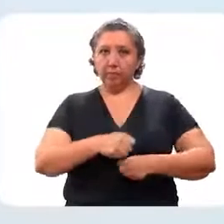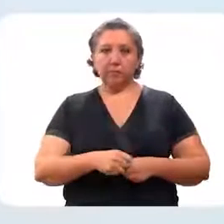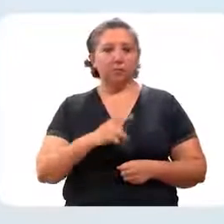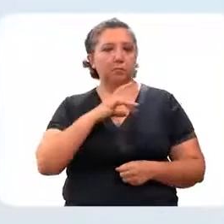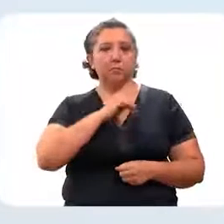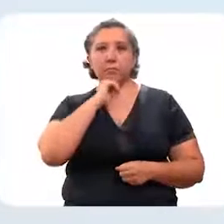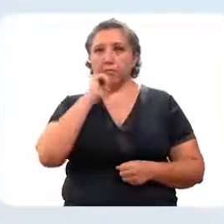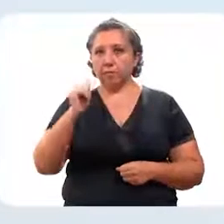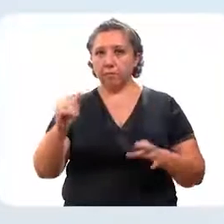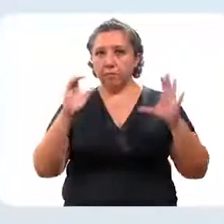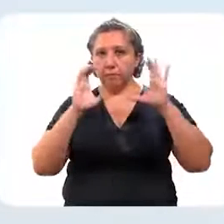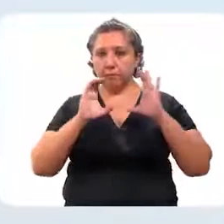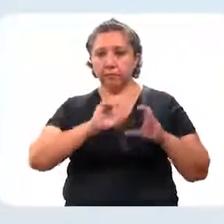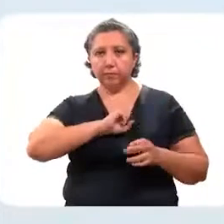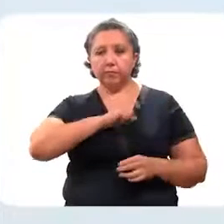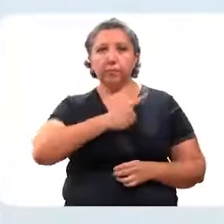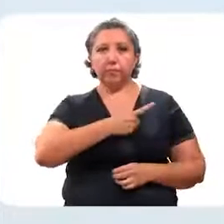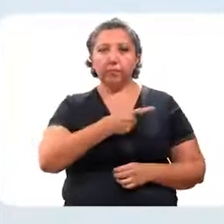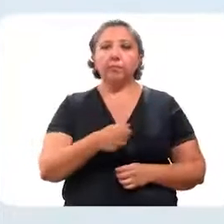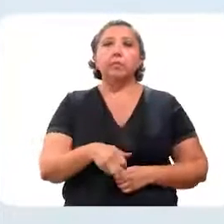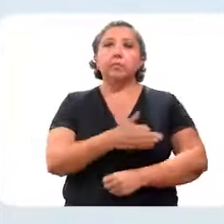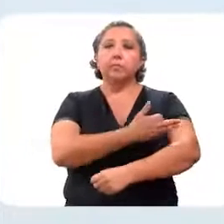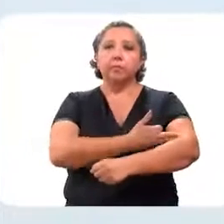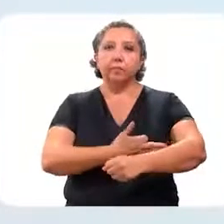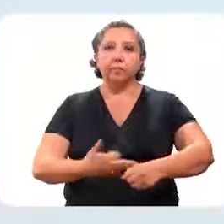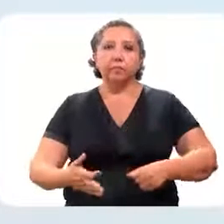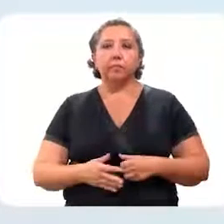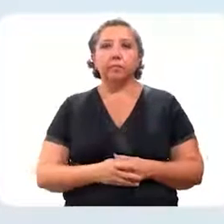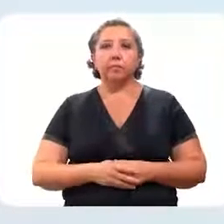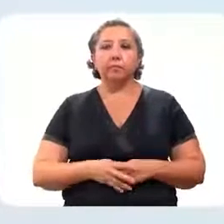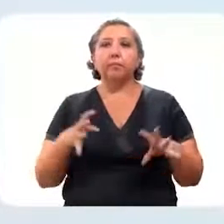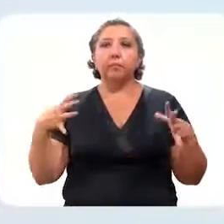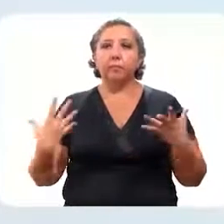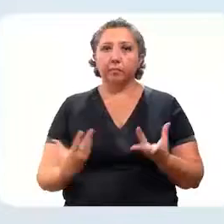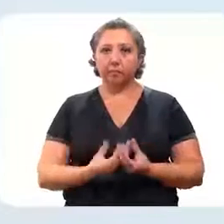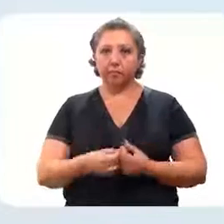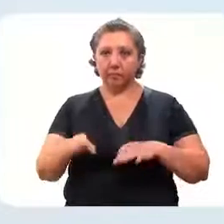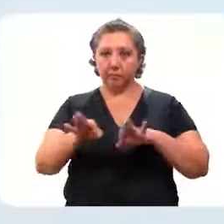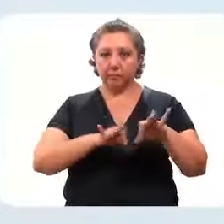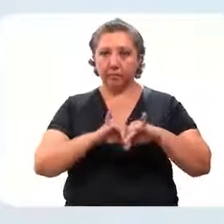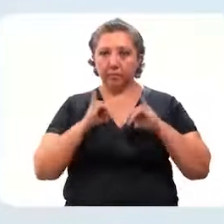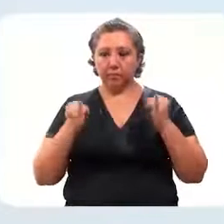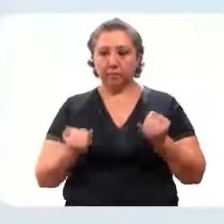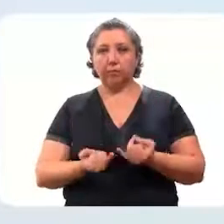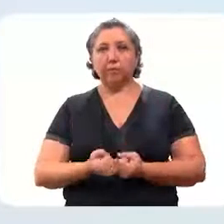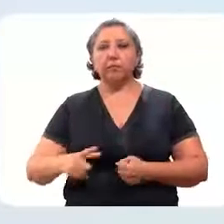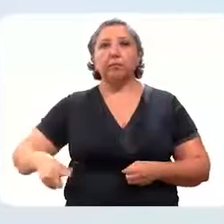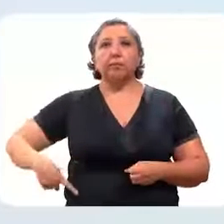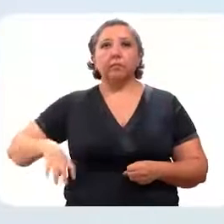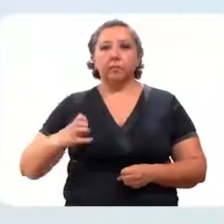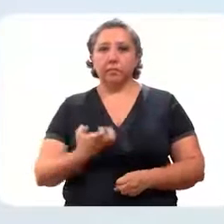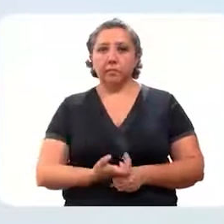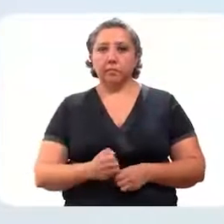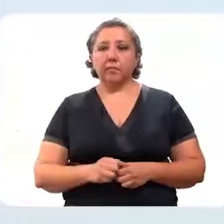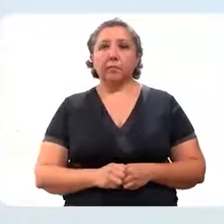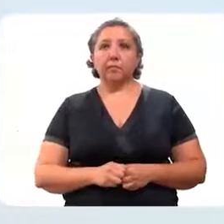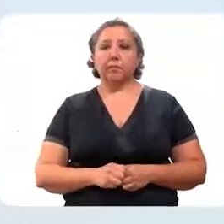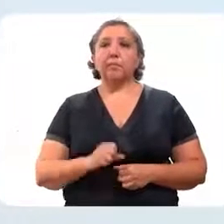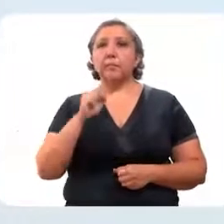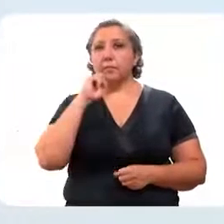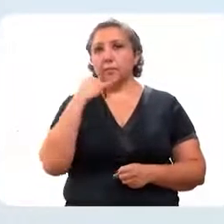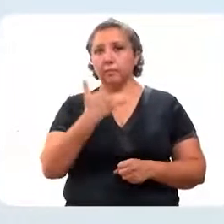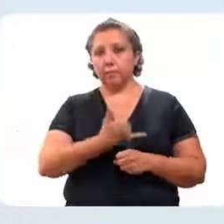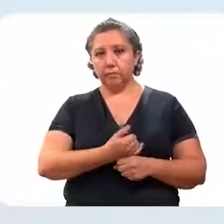sin temor para proteger nuestra salud y la de nuestras familias. Estamos trabajando de manera conjunta, el Gobierno del Estado,